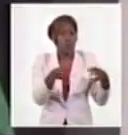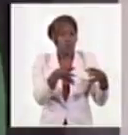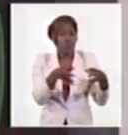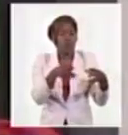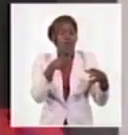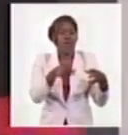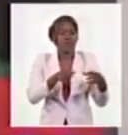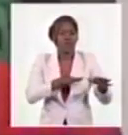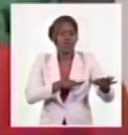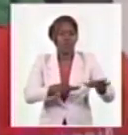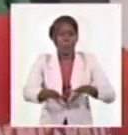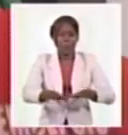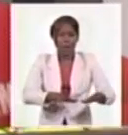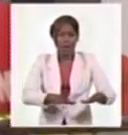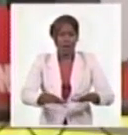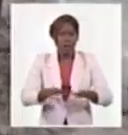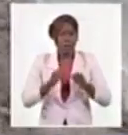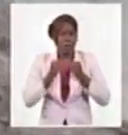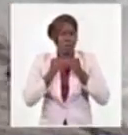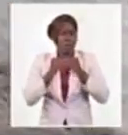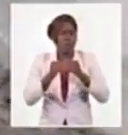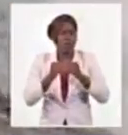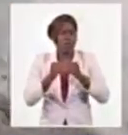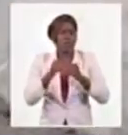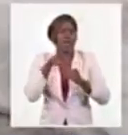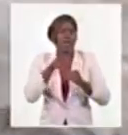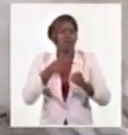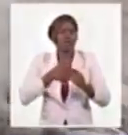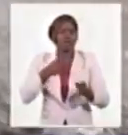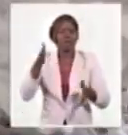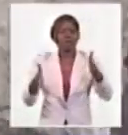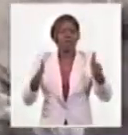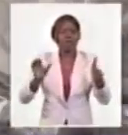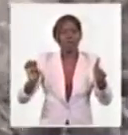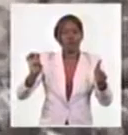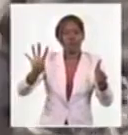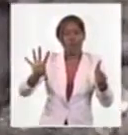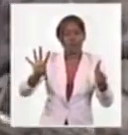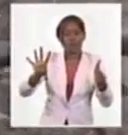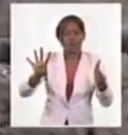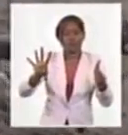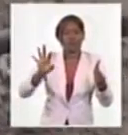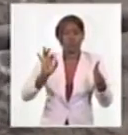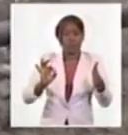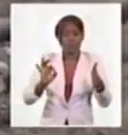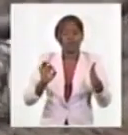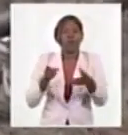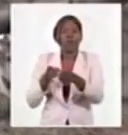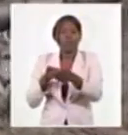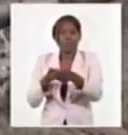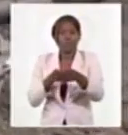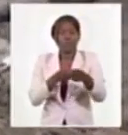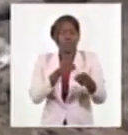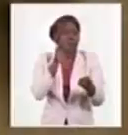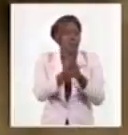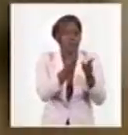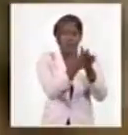Hay una estabilización, que sería la cuarta etapa en el conflicto, que dura hasta estos